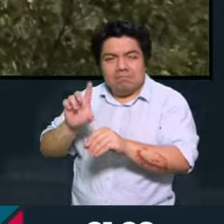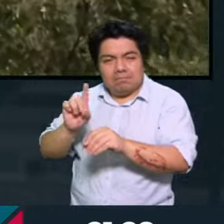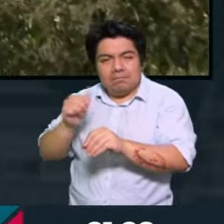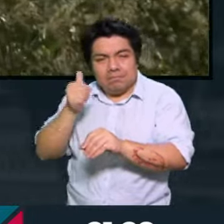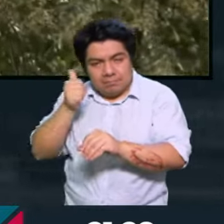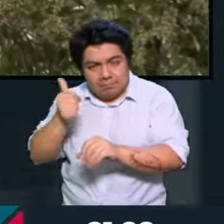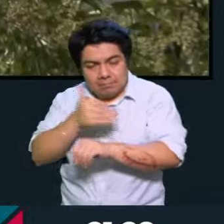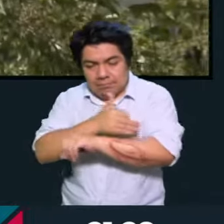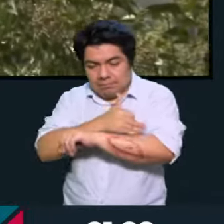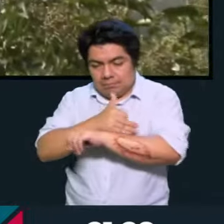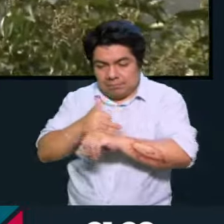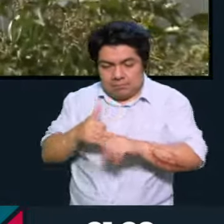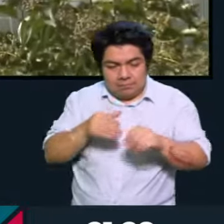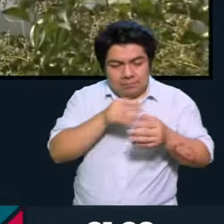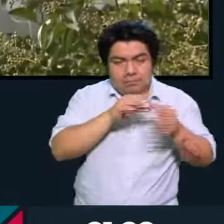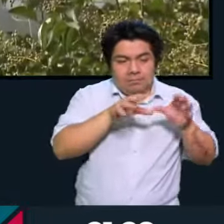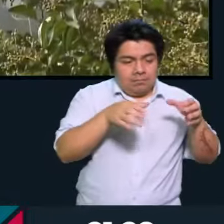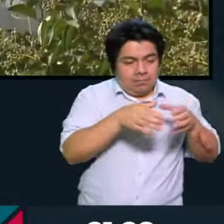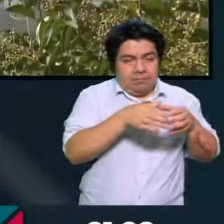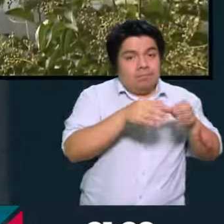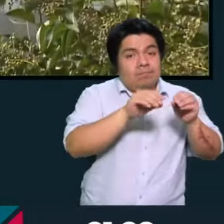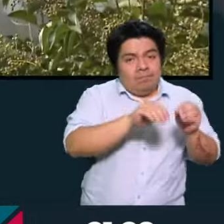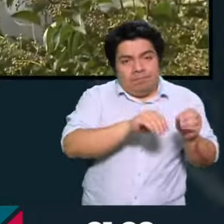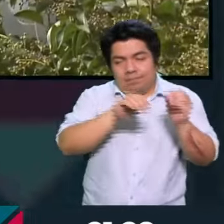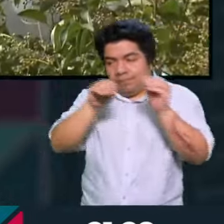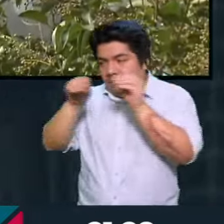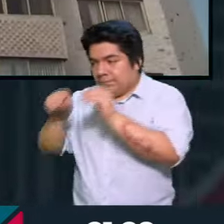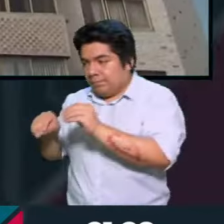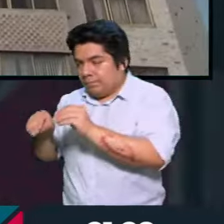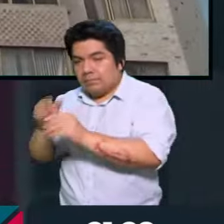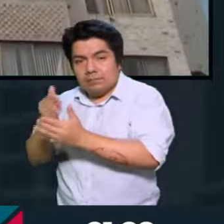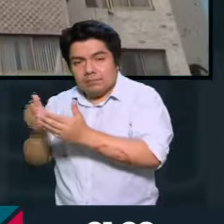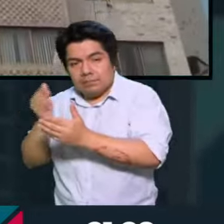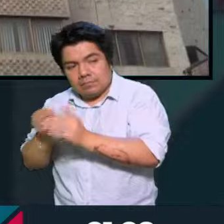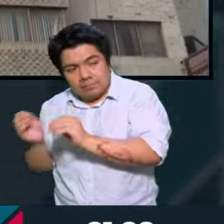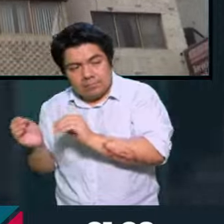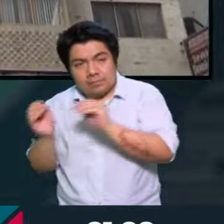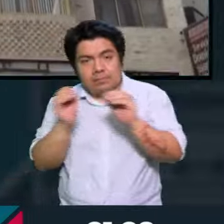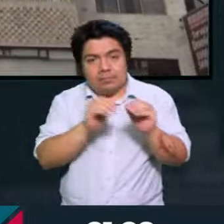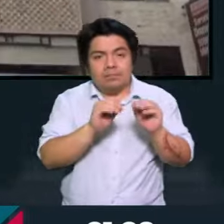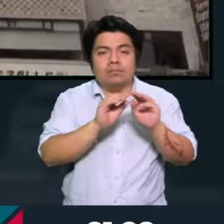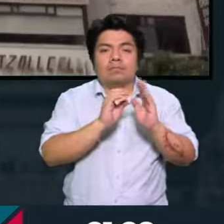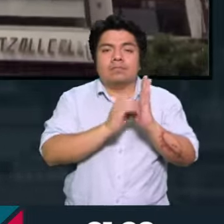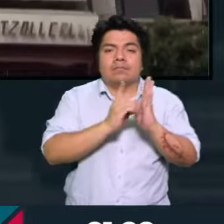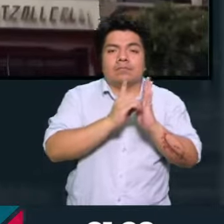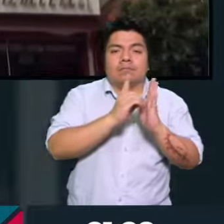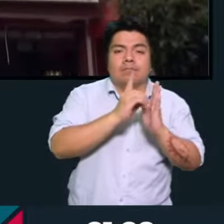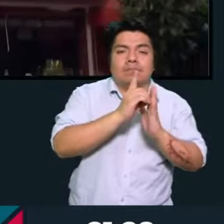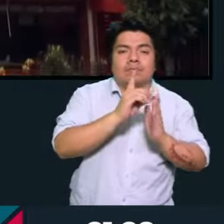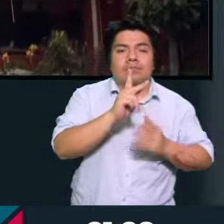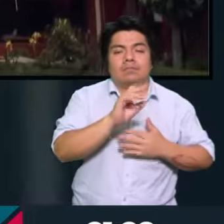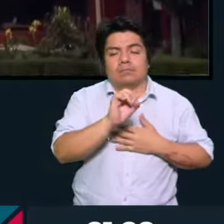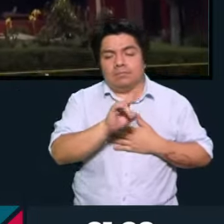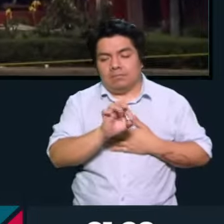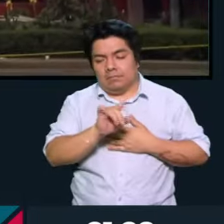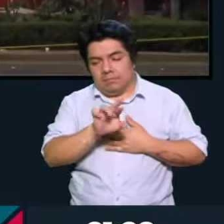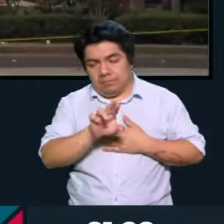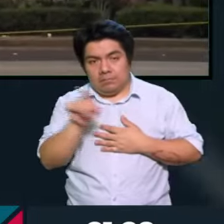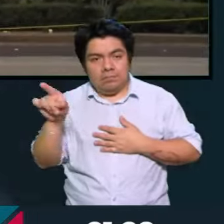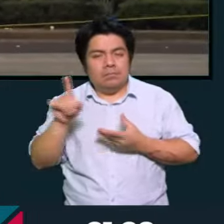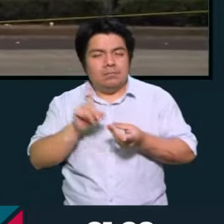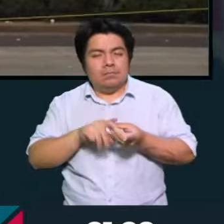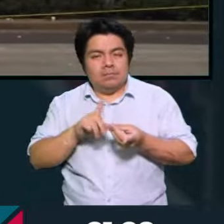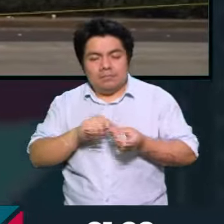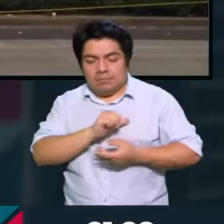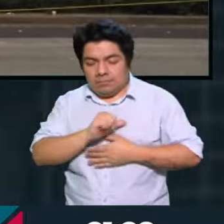familias que reubicamos y que ya están en la unidad habitacional El Porvenir en la alcaldía Tláhuac. Y en el caso de la